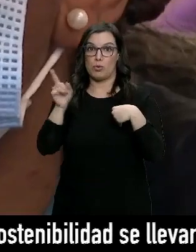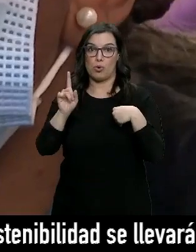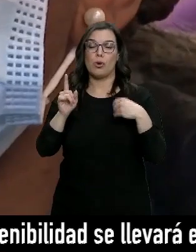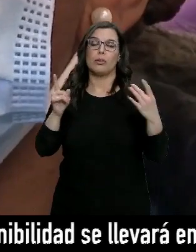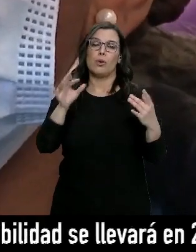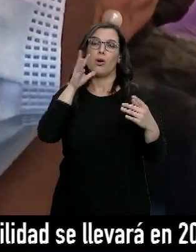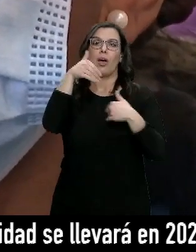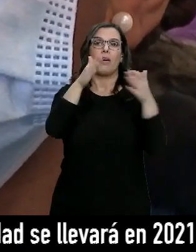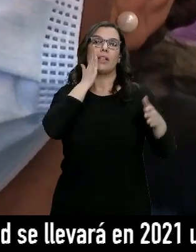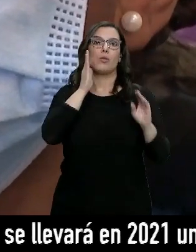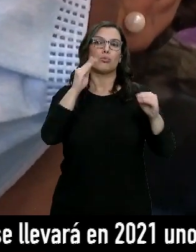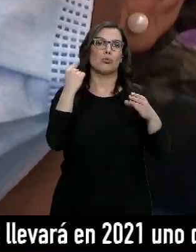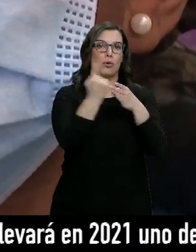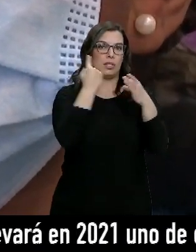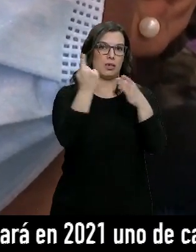habitaciones.